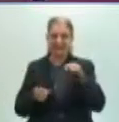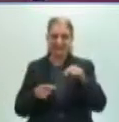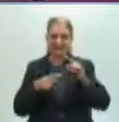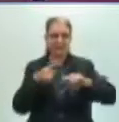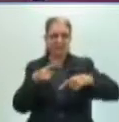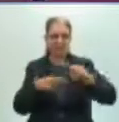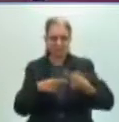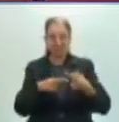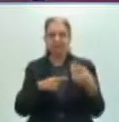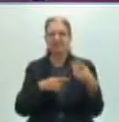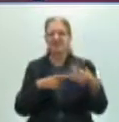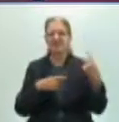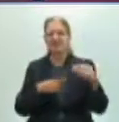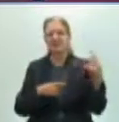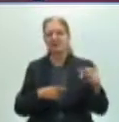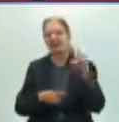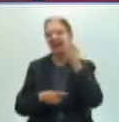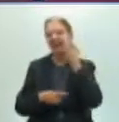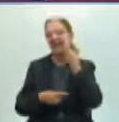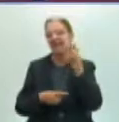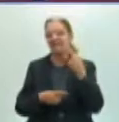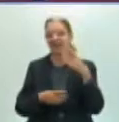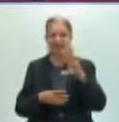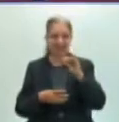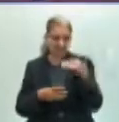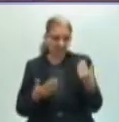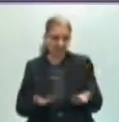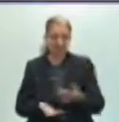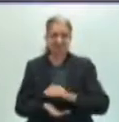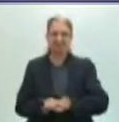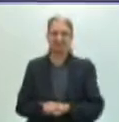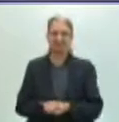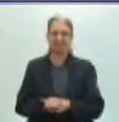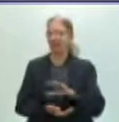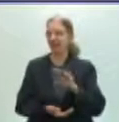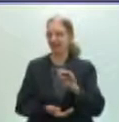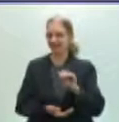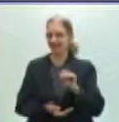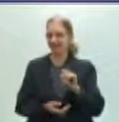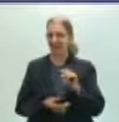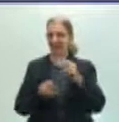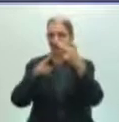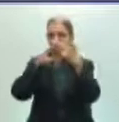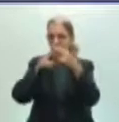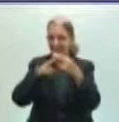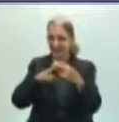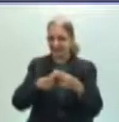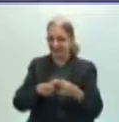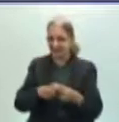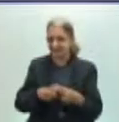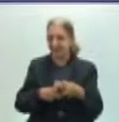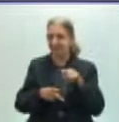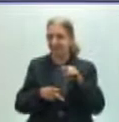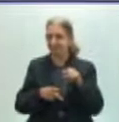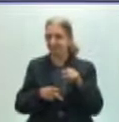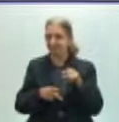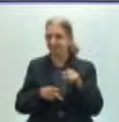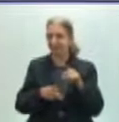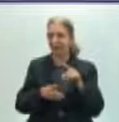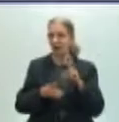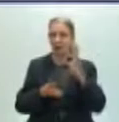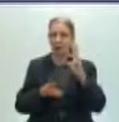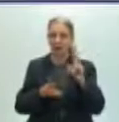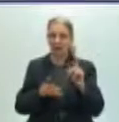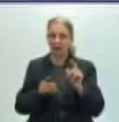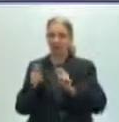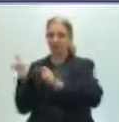próximo ejercicio. Vamos a ver qué nos plantean. Dice, en la lista siguiente aparece la cantidad de